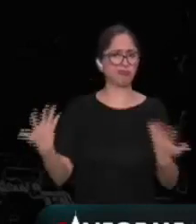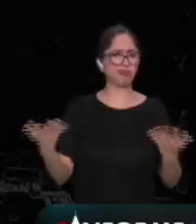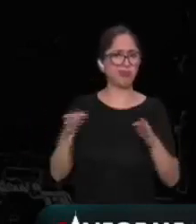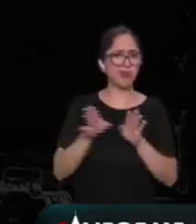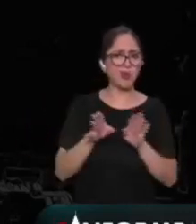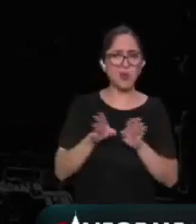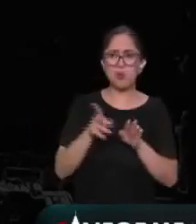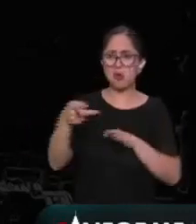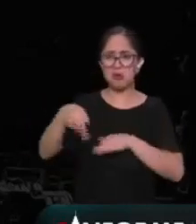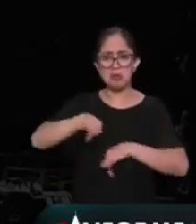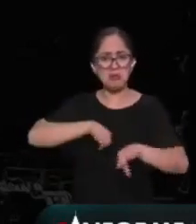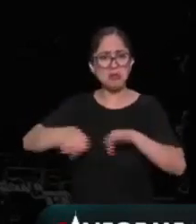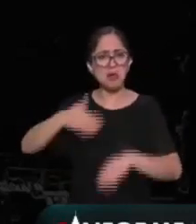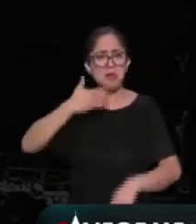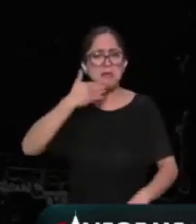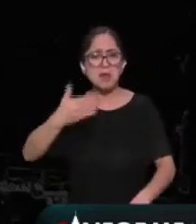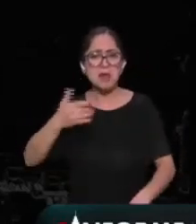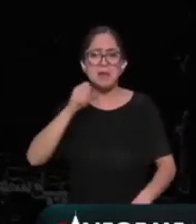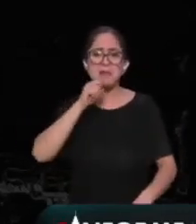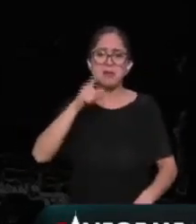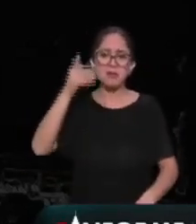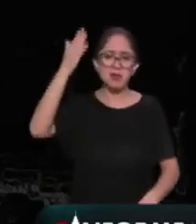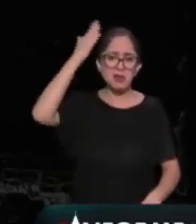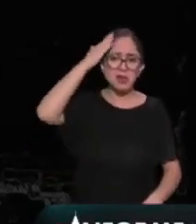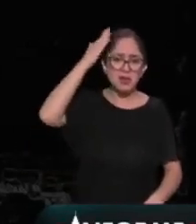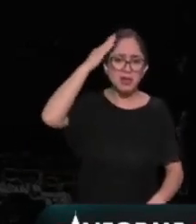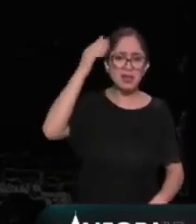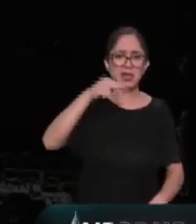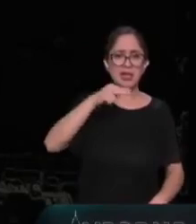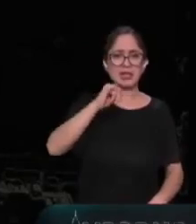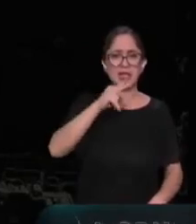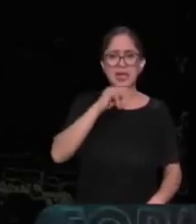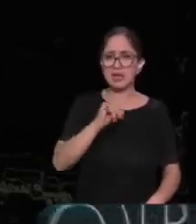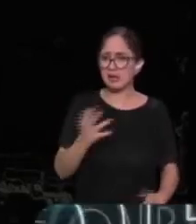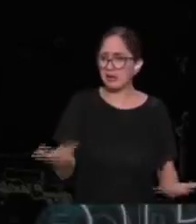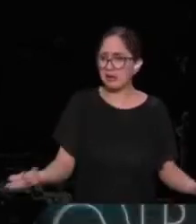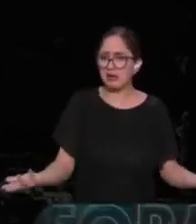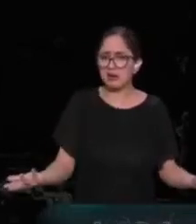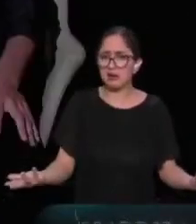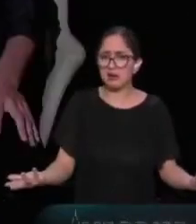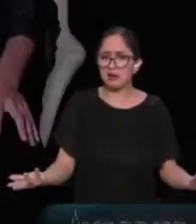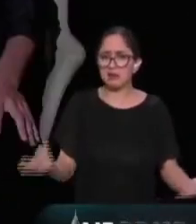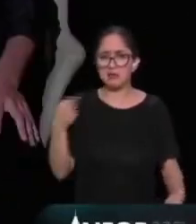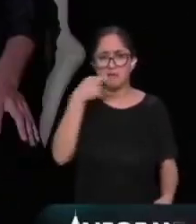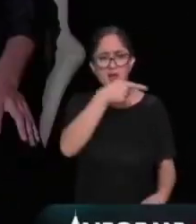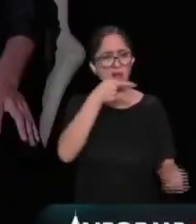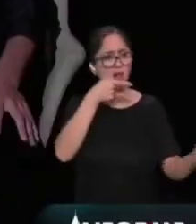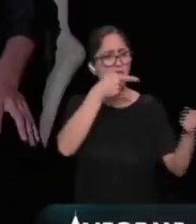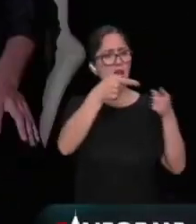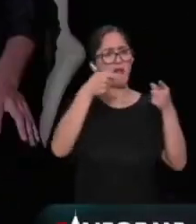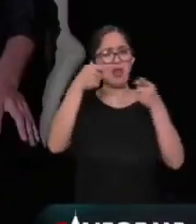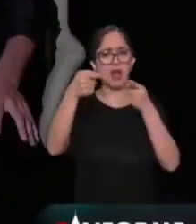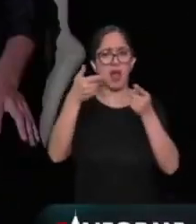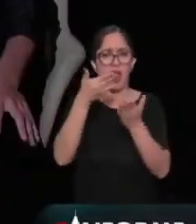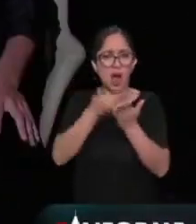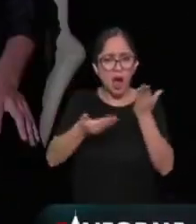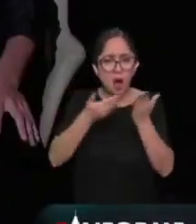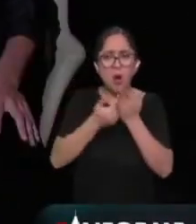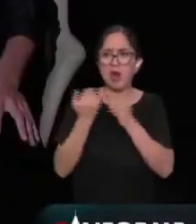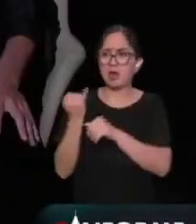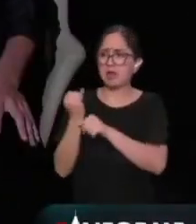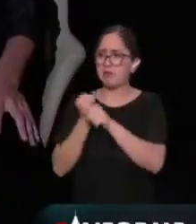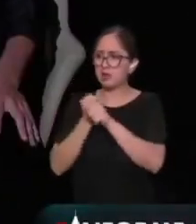con la cabeza, que es este señor que está ahí, ¿no? Muy mal, muy mal. ¿Cómo es posible que ahora que se están haciendo bien